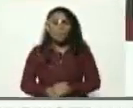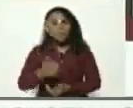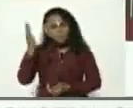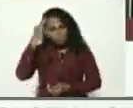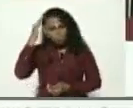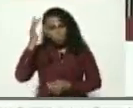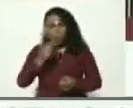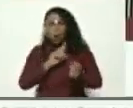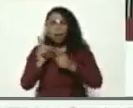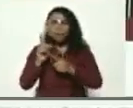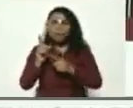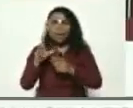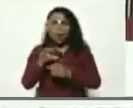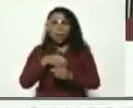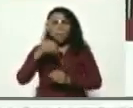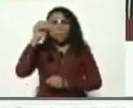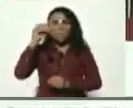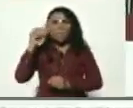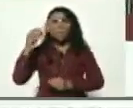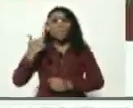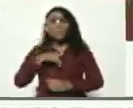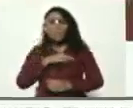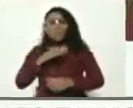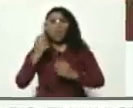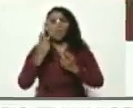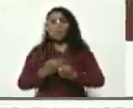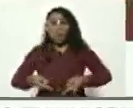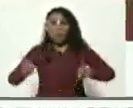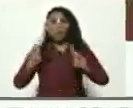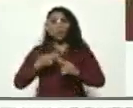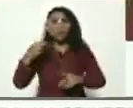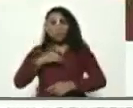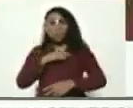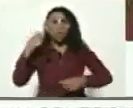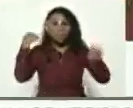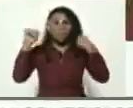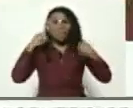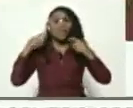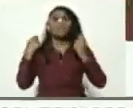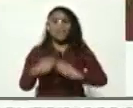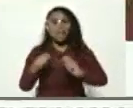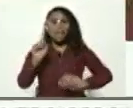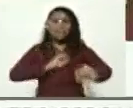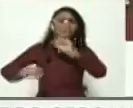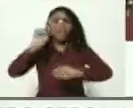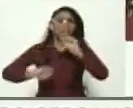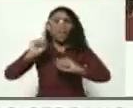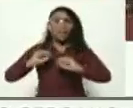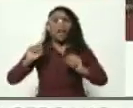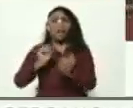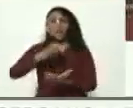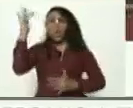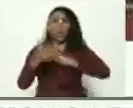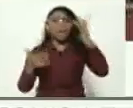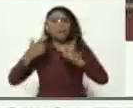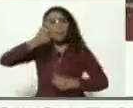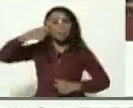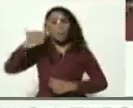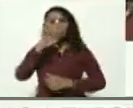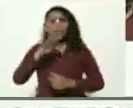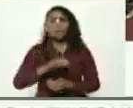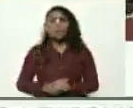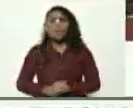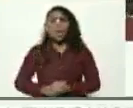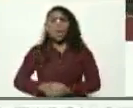Sabemos de ese espíritu. Somos valientes, somos aguerridos, somos rebeldes cuando se trata de defender la gloria de este pueblo,